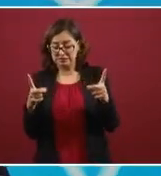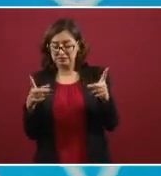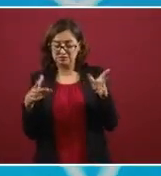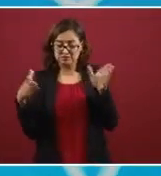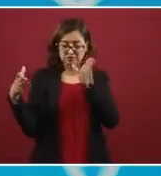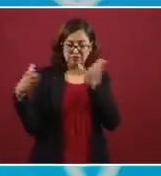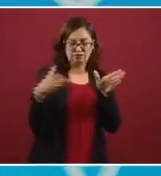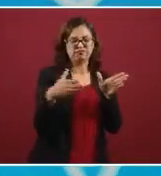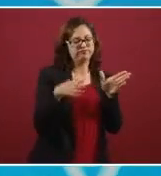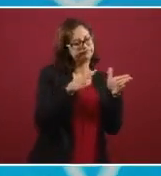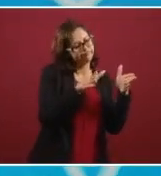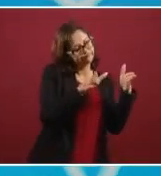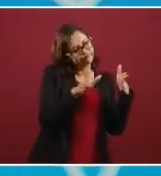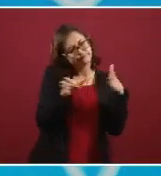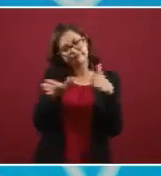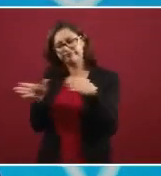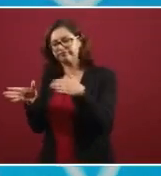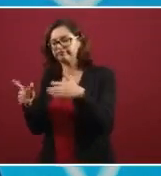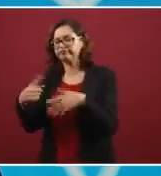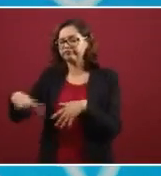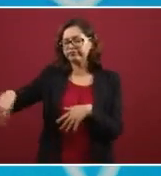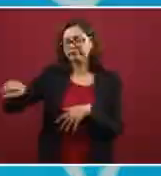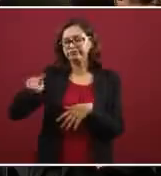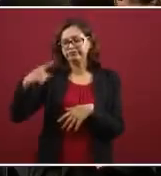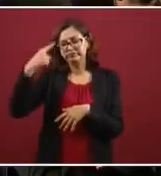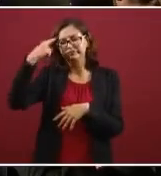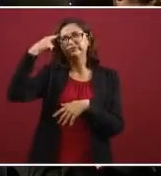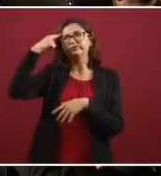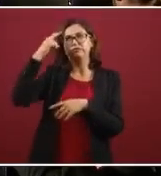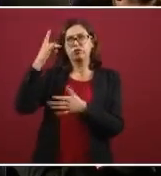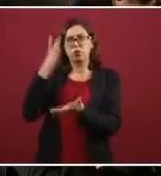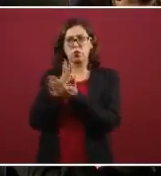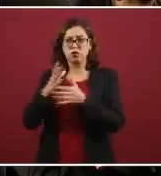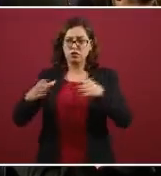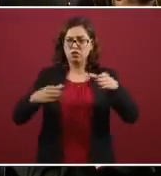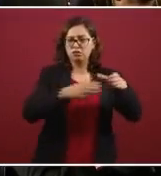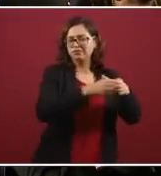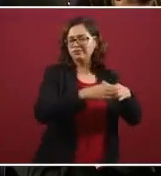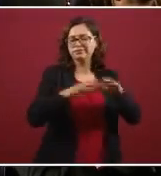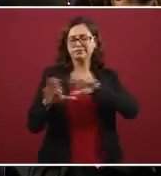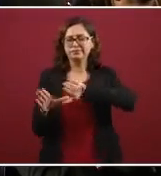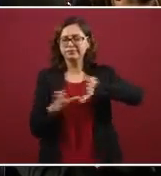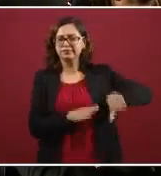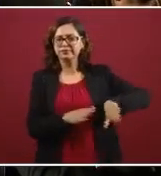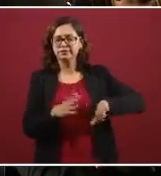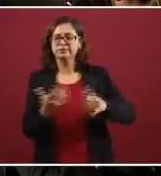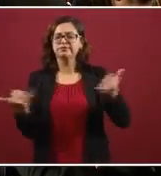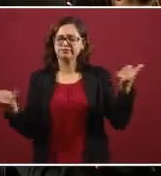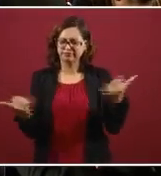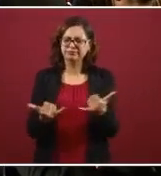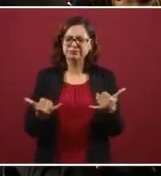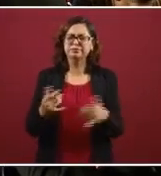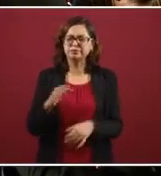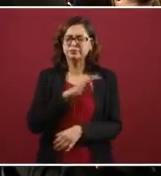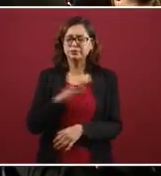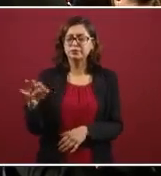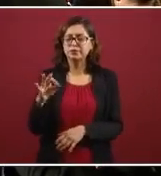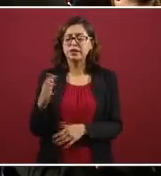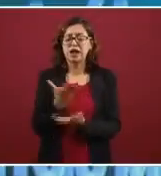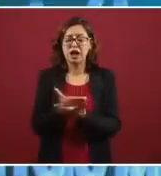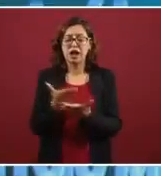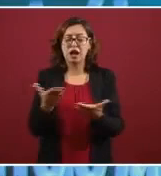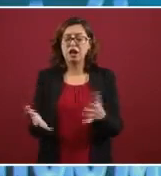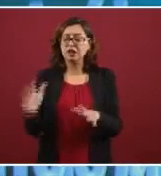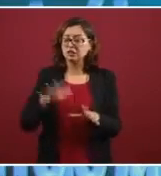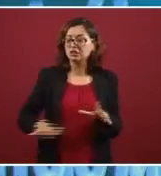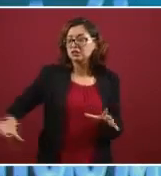la periferia, con rebelión contra el pensamiento céntrico. Señor presidente, el esfuerzo por construir el